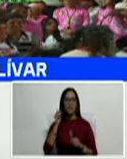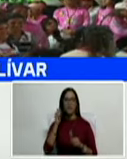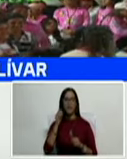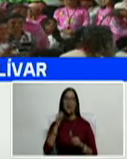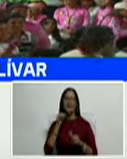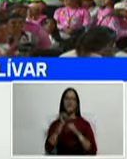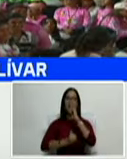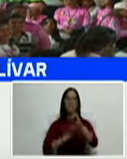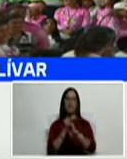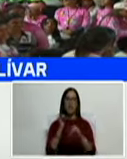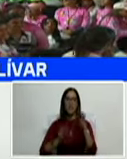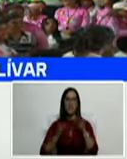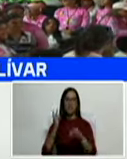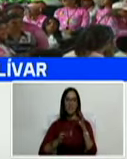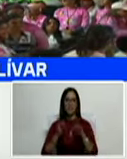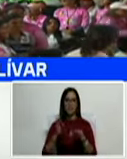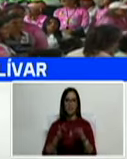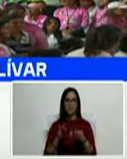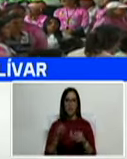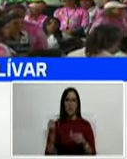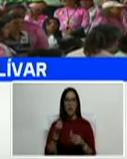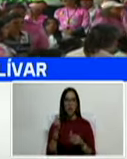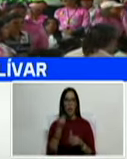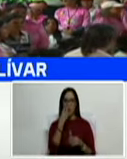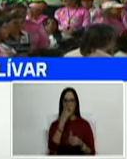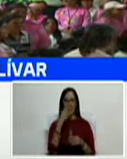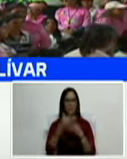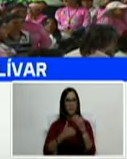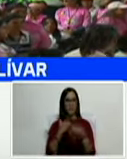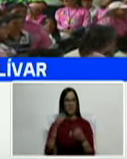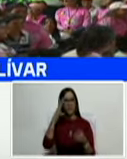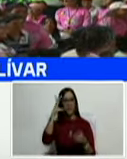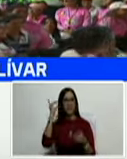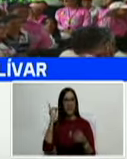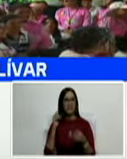Justicia. ¿Cómo ves el proceso, Delcy?